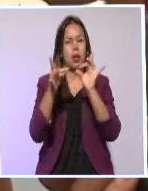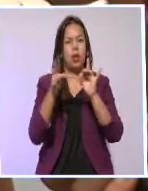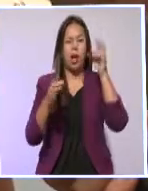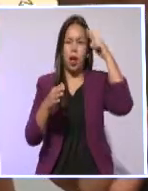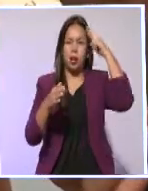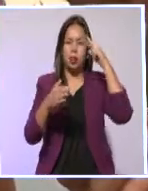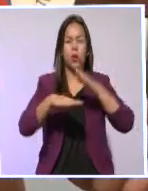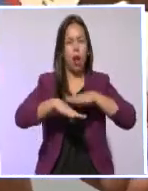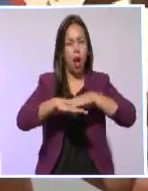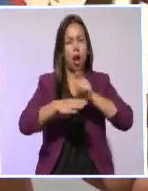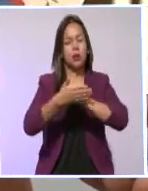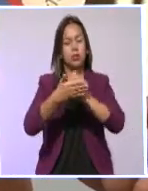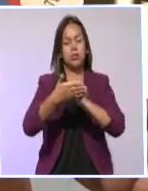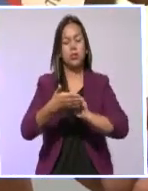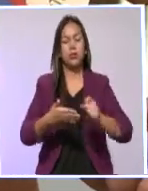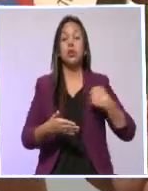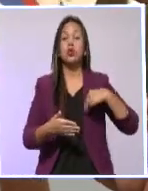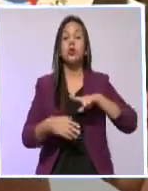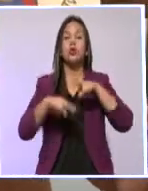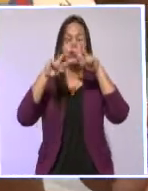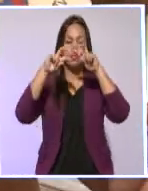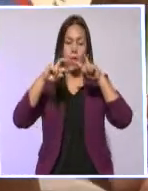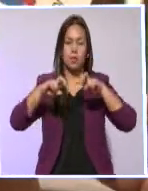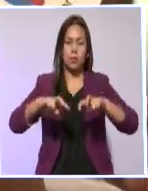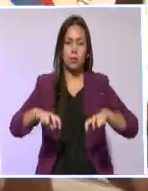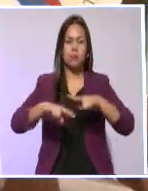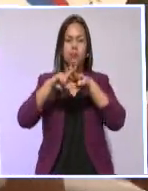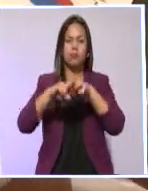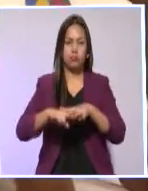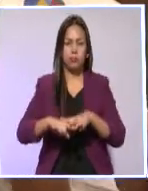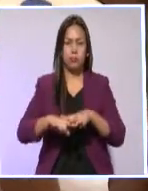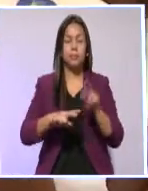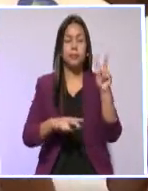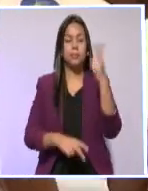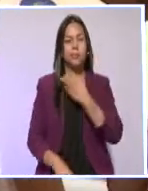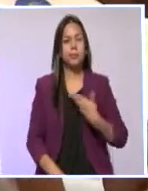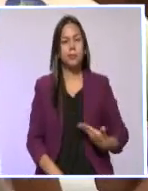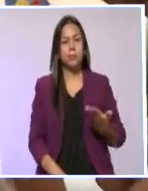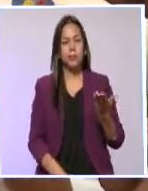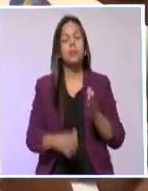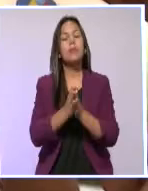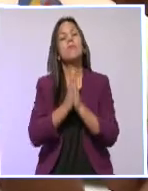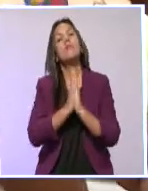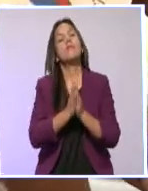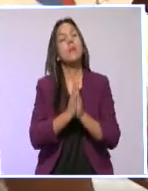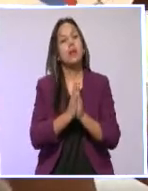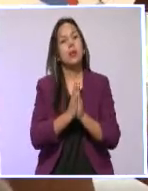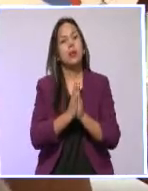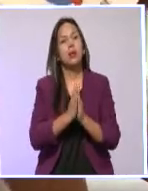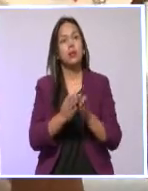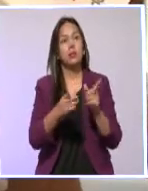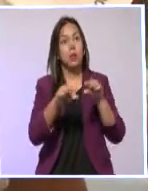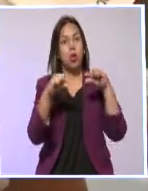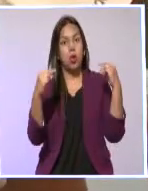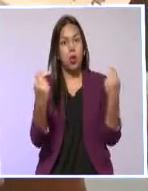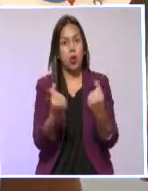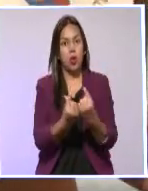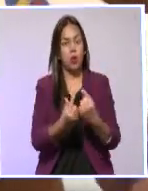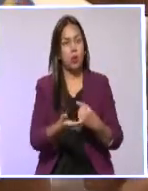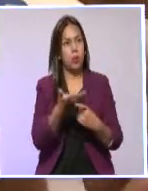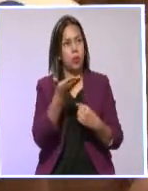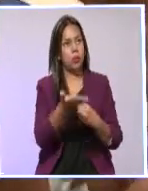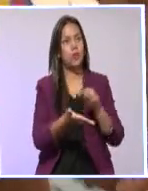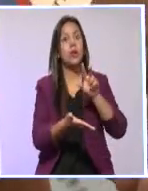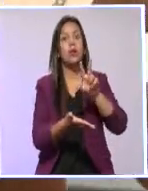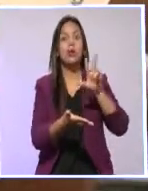manera fundamentada, eso es lo que vamos a analizar. El vicepresidente de la República ha solicitado al bloque de legisladores del